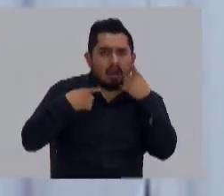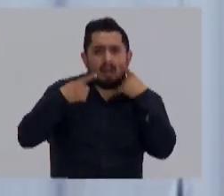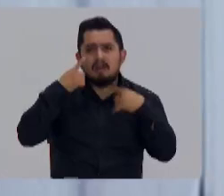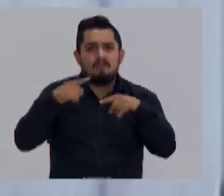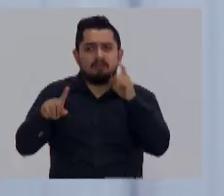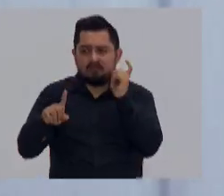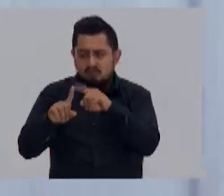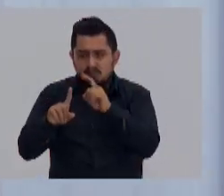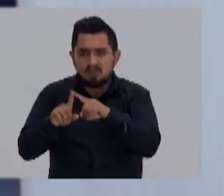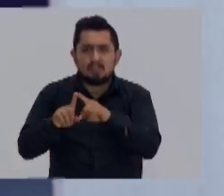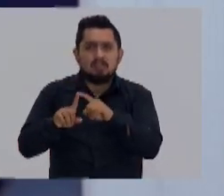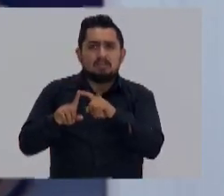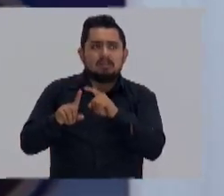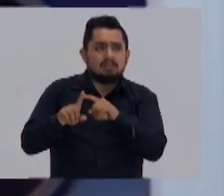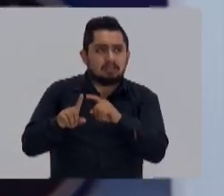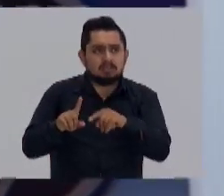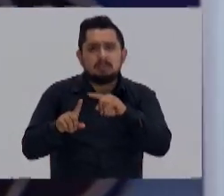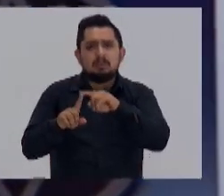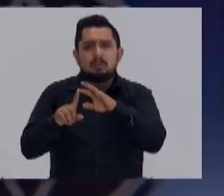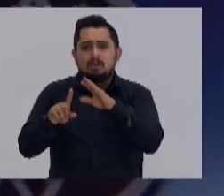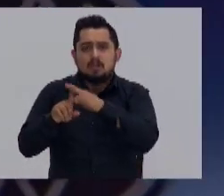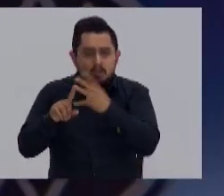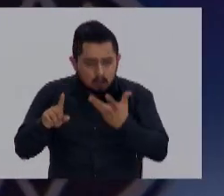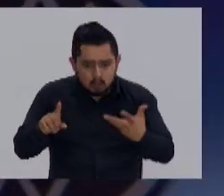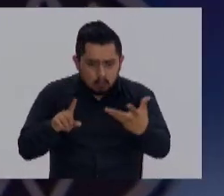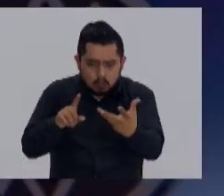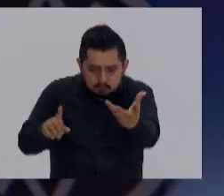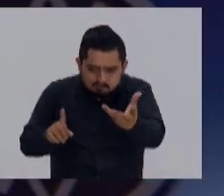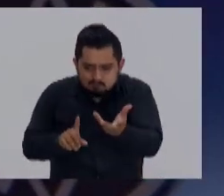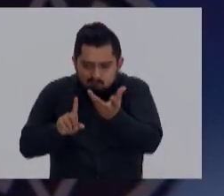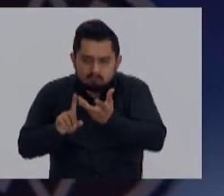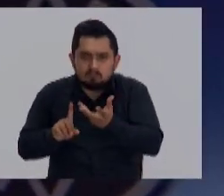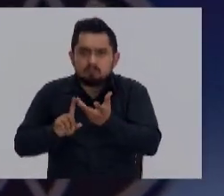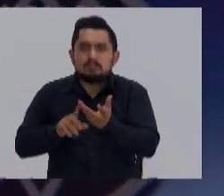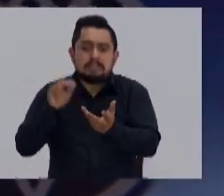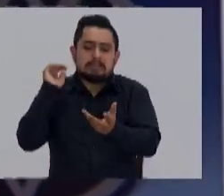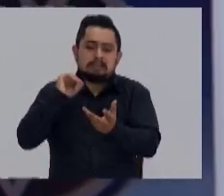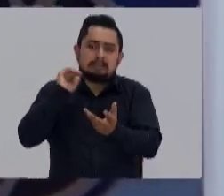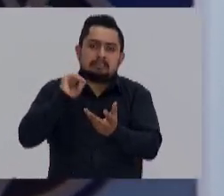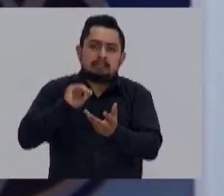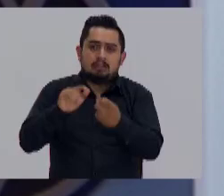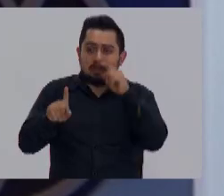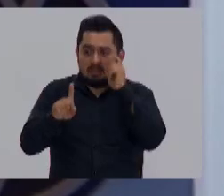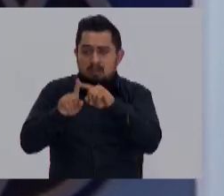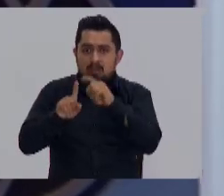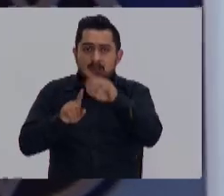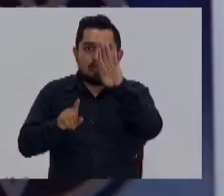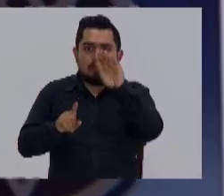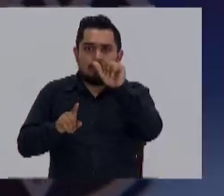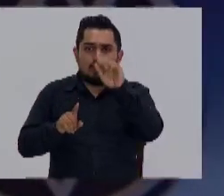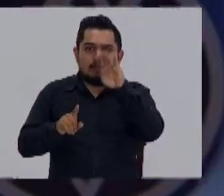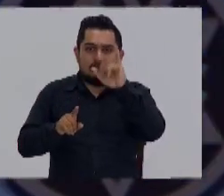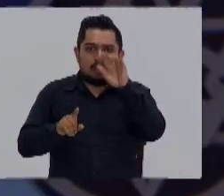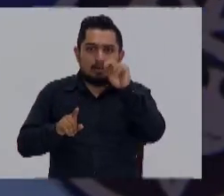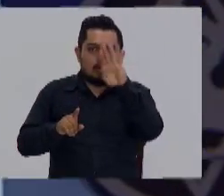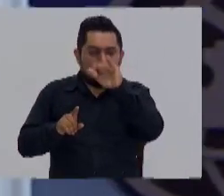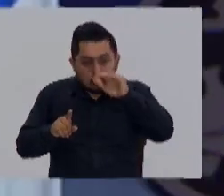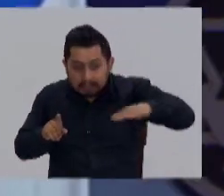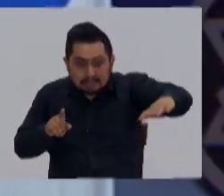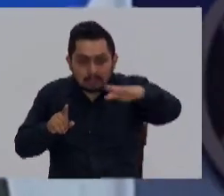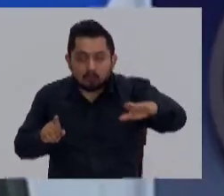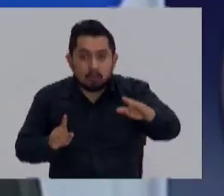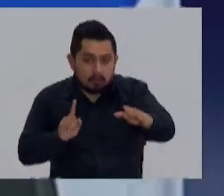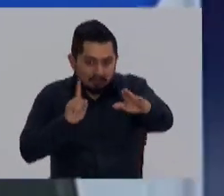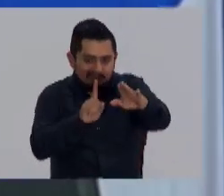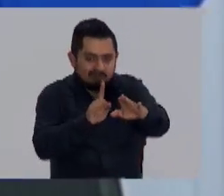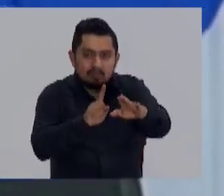que le tocó dar y quedarse con un remanente, porque este Jeremías no entró a Babilonia. Este Jeremías se